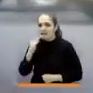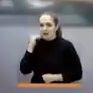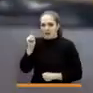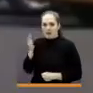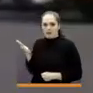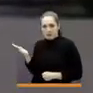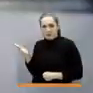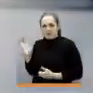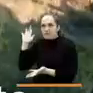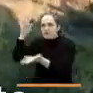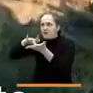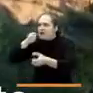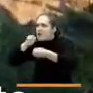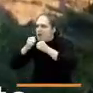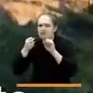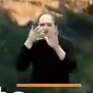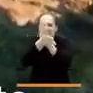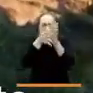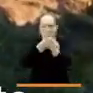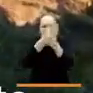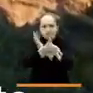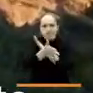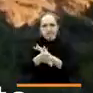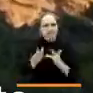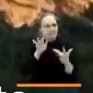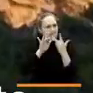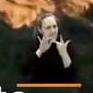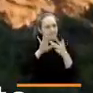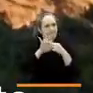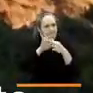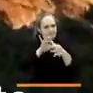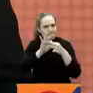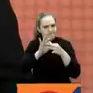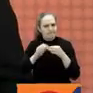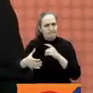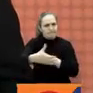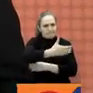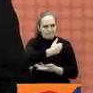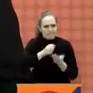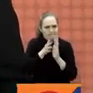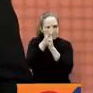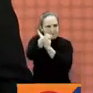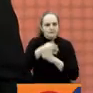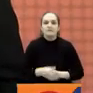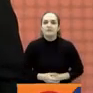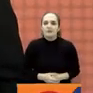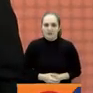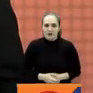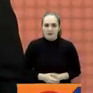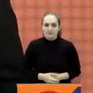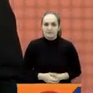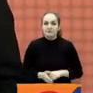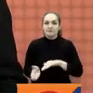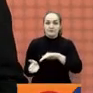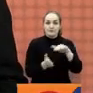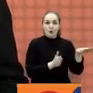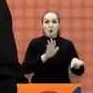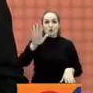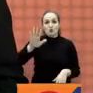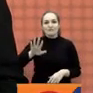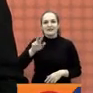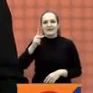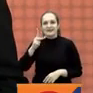especial Stephanie Valencia. Conectados 24/7. Los residentes de Kiev tendrán que